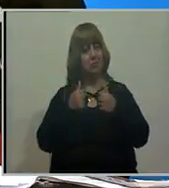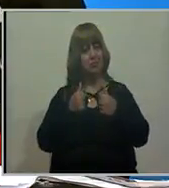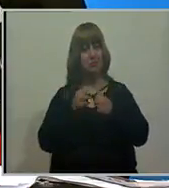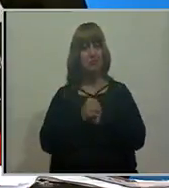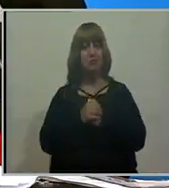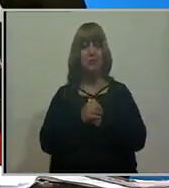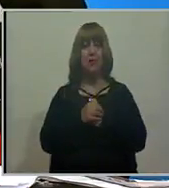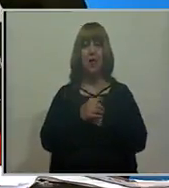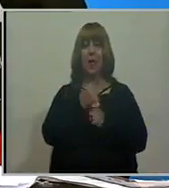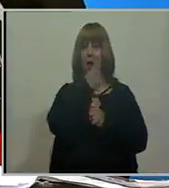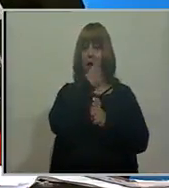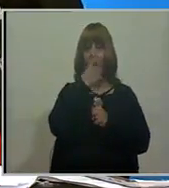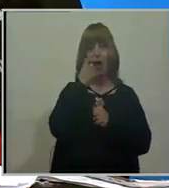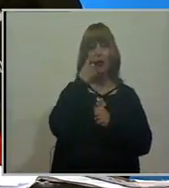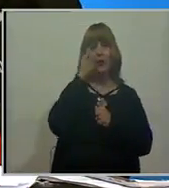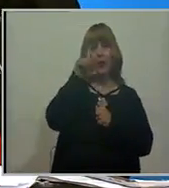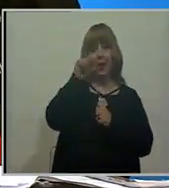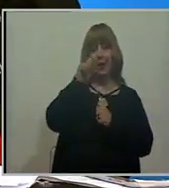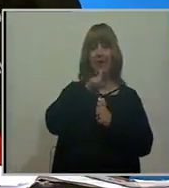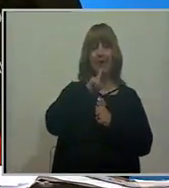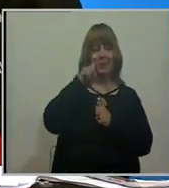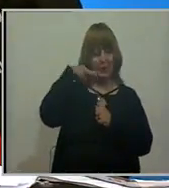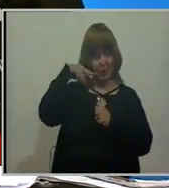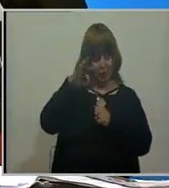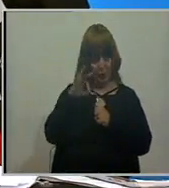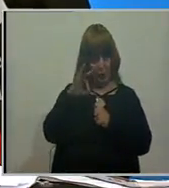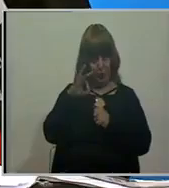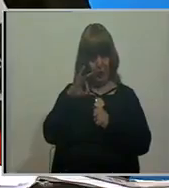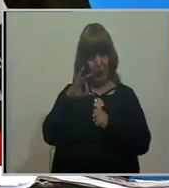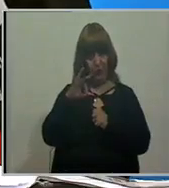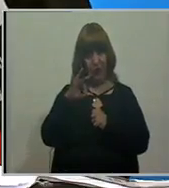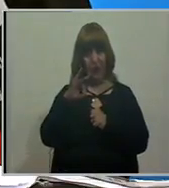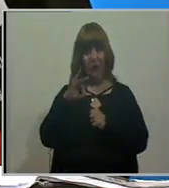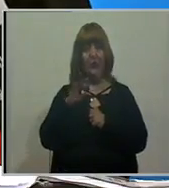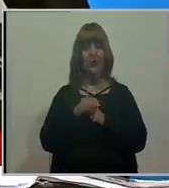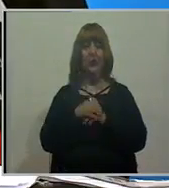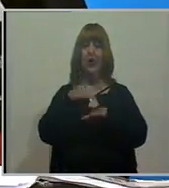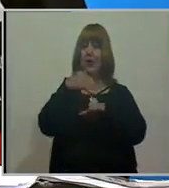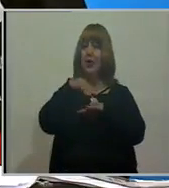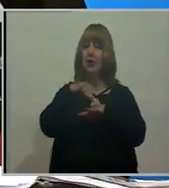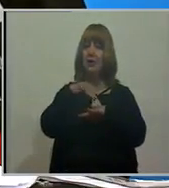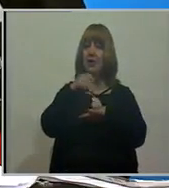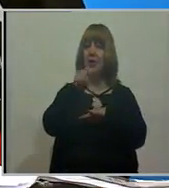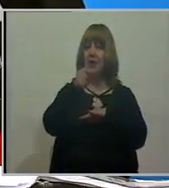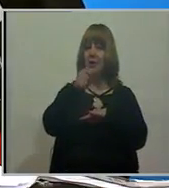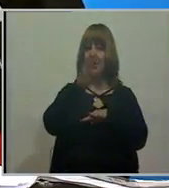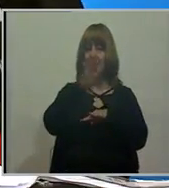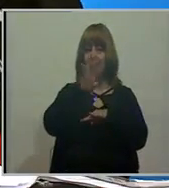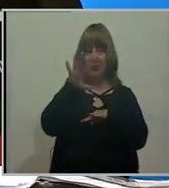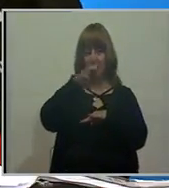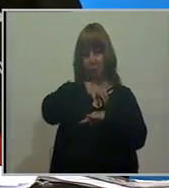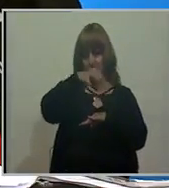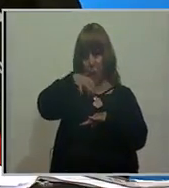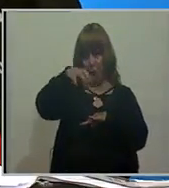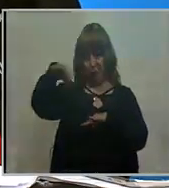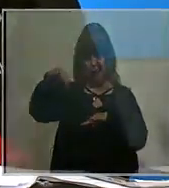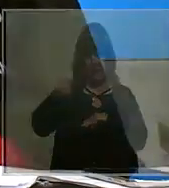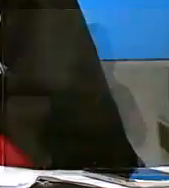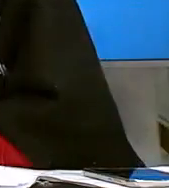la luz azul. Cuida tus ojos con Ferac Blue Blocking, exclusivo de Óptica Latino. La Valle 45 y sucursales.